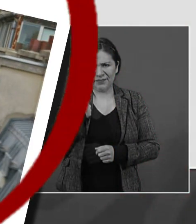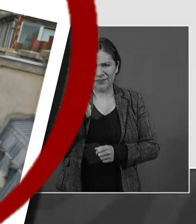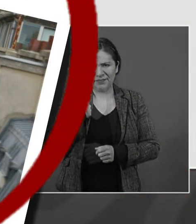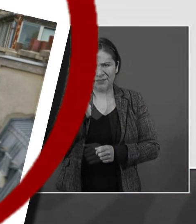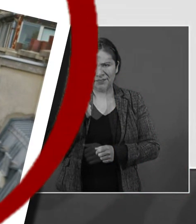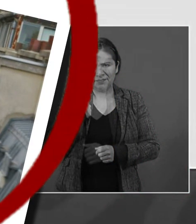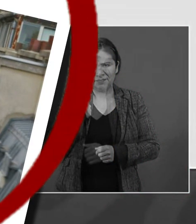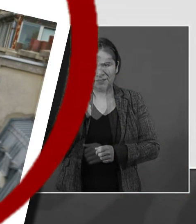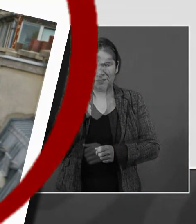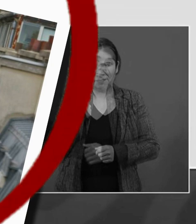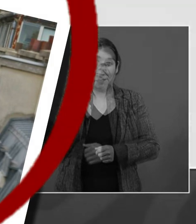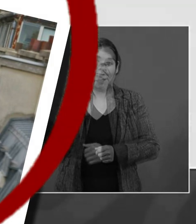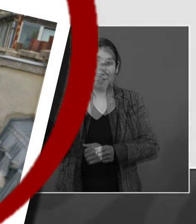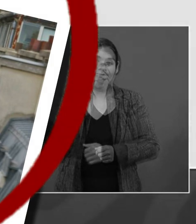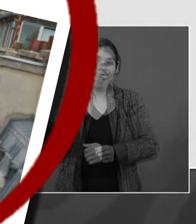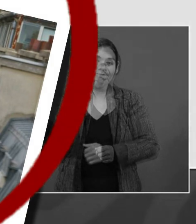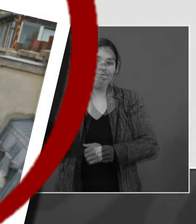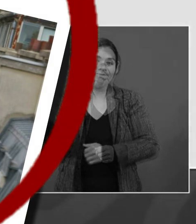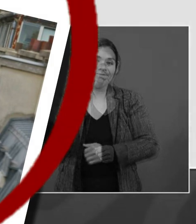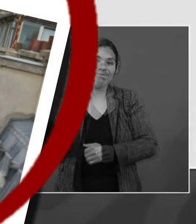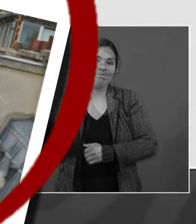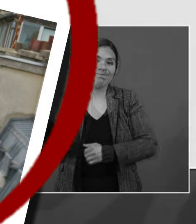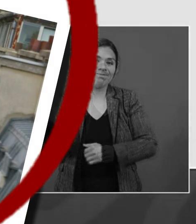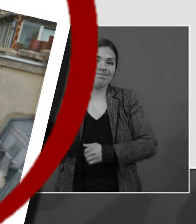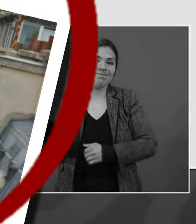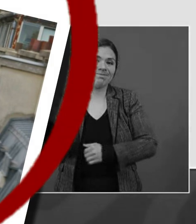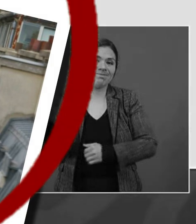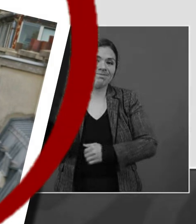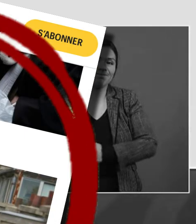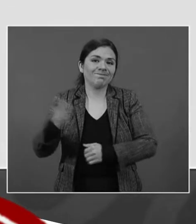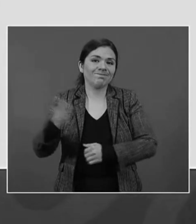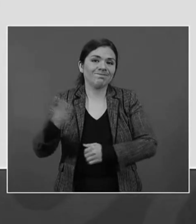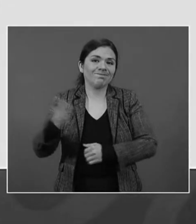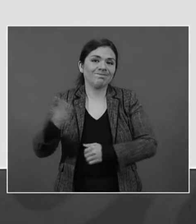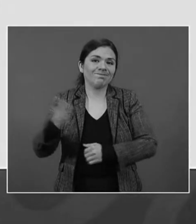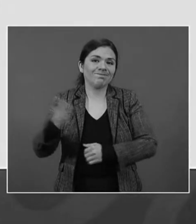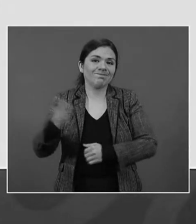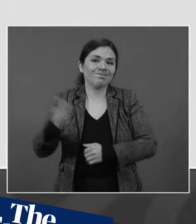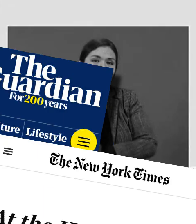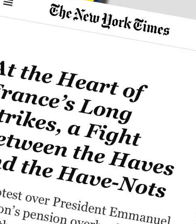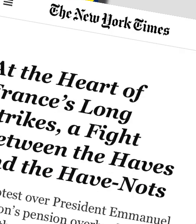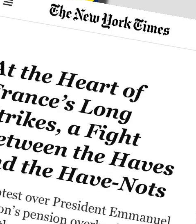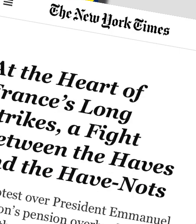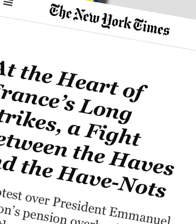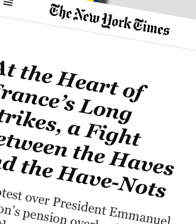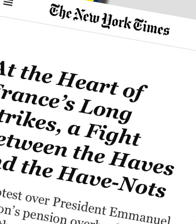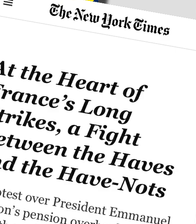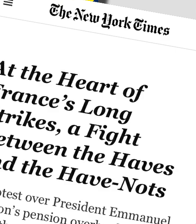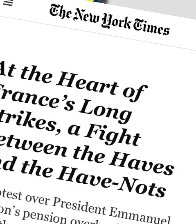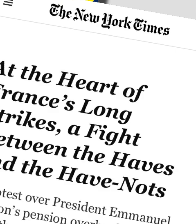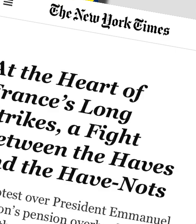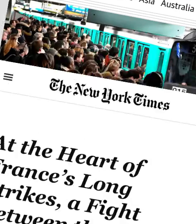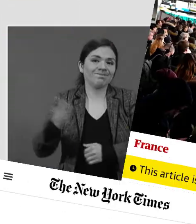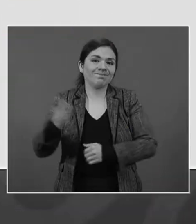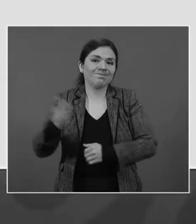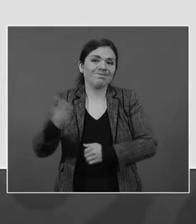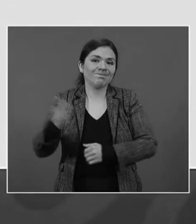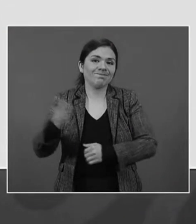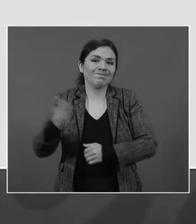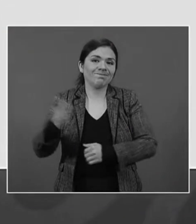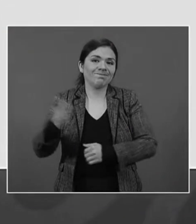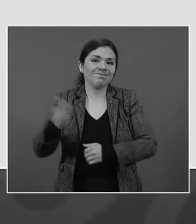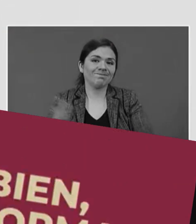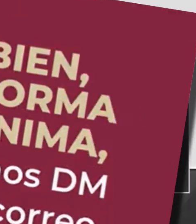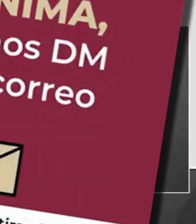Mentiritas. La nota es del 2020. Fue publicada por los principales diarios de Francia y del mundo.